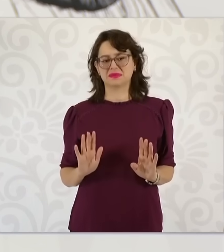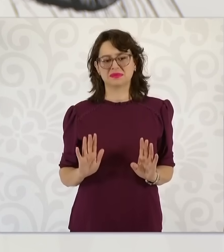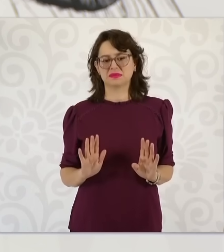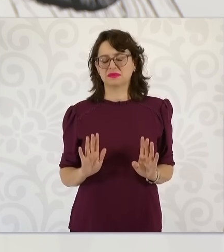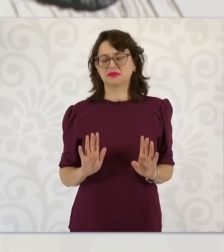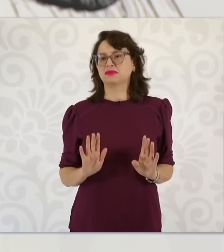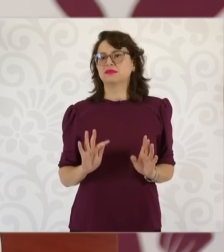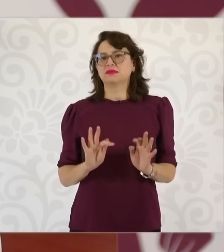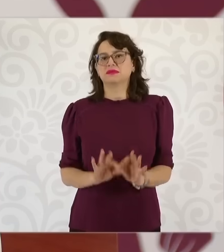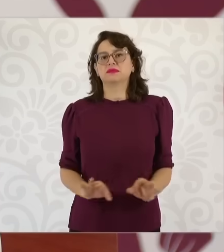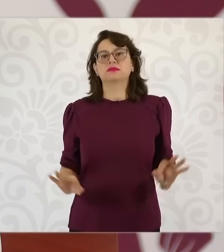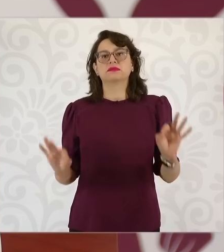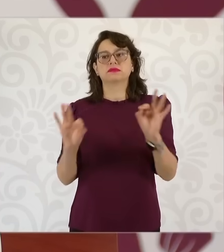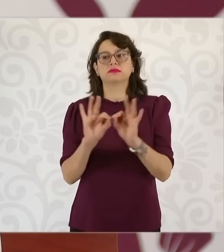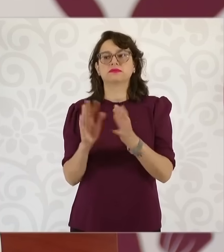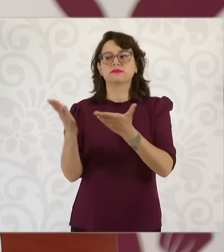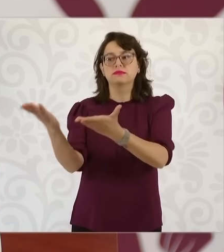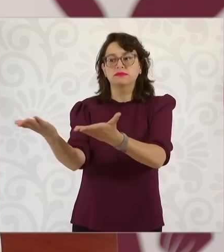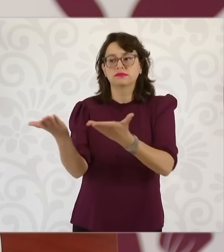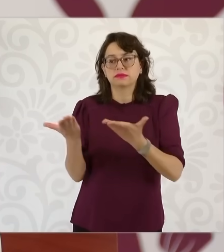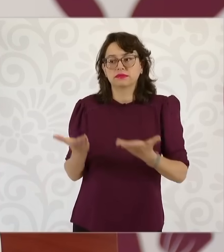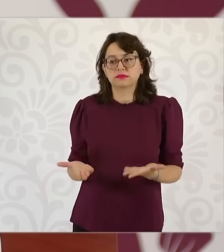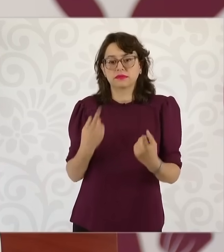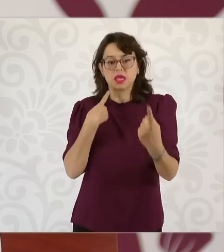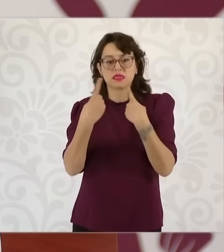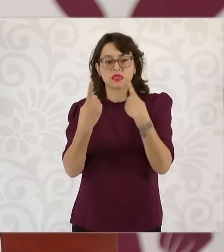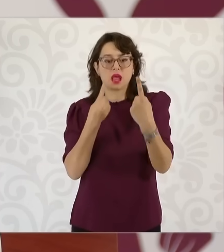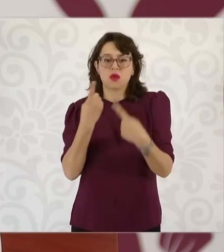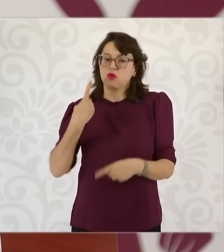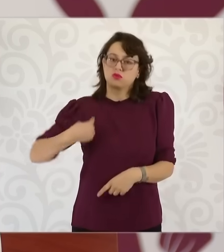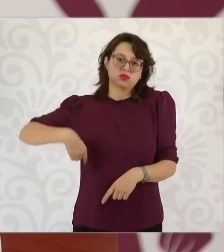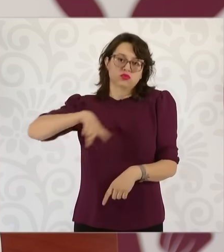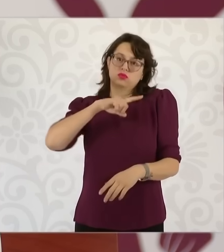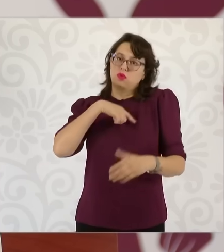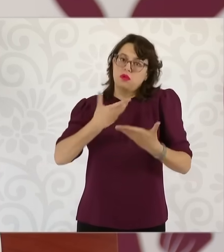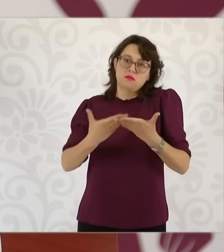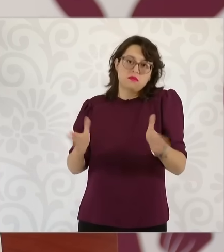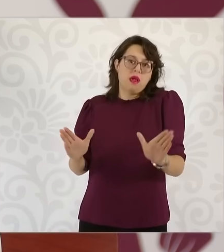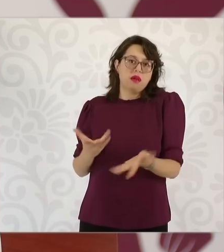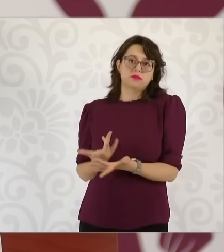que se sienten a la mesa de diálogo que está puesta desde el primer momento.